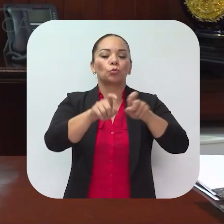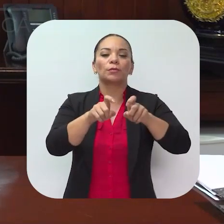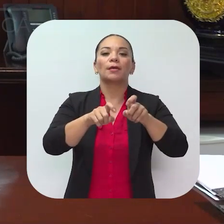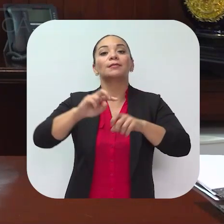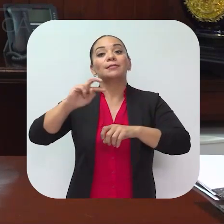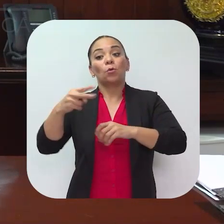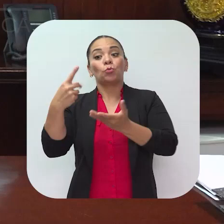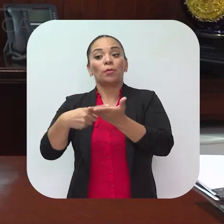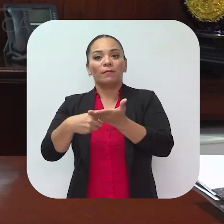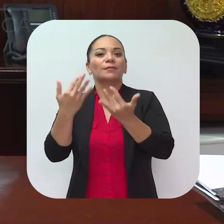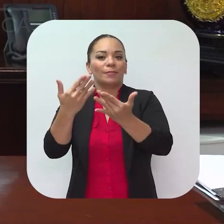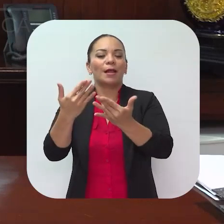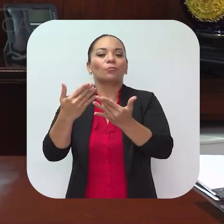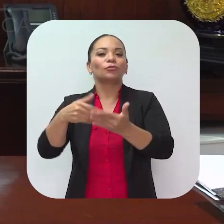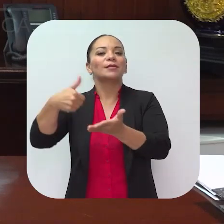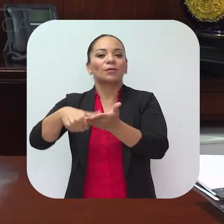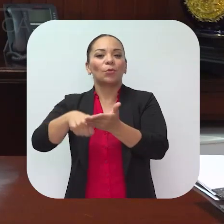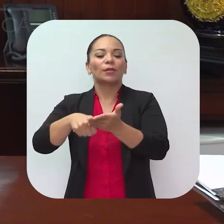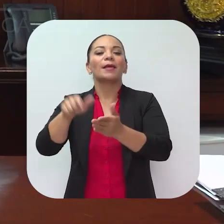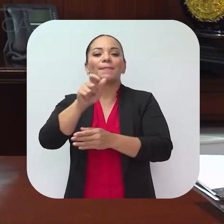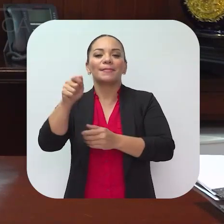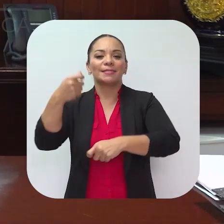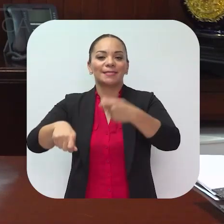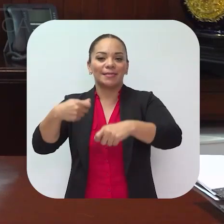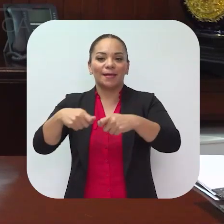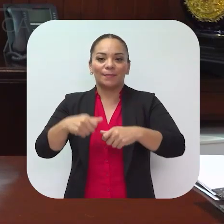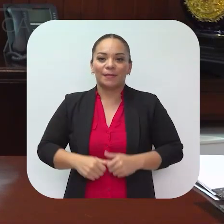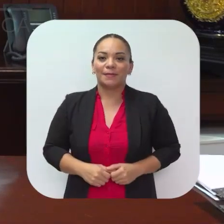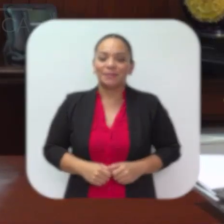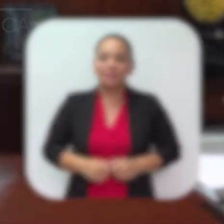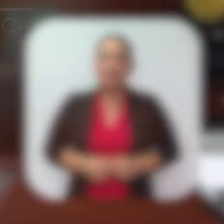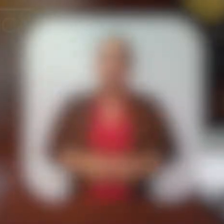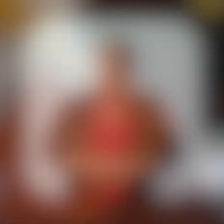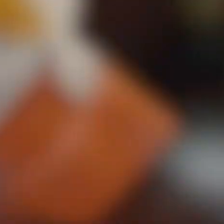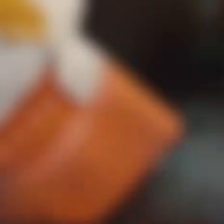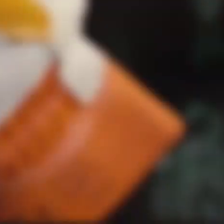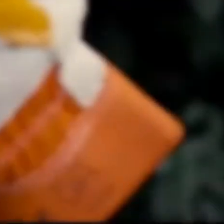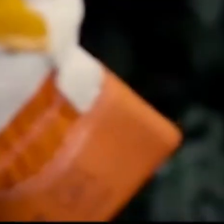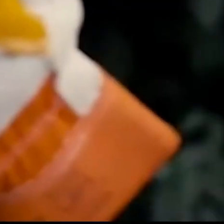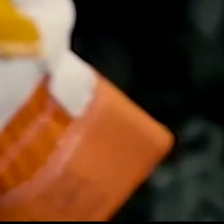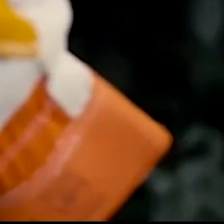su consulta y esperamos que se vote en segundo debate en el mes de septiembre.